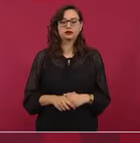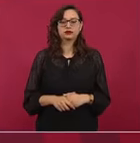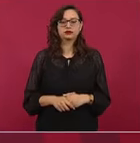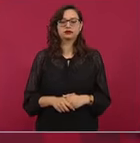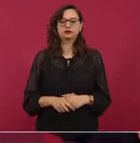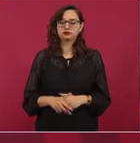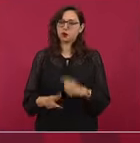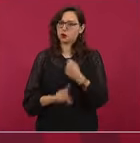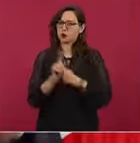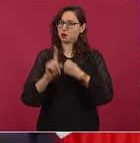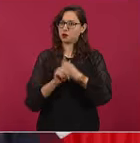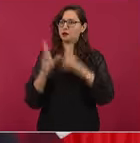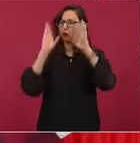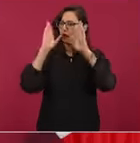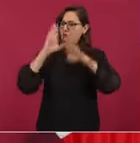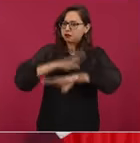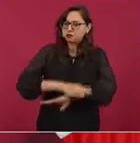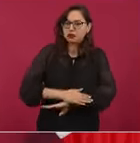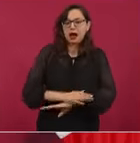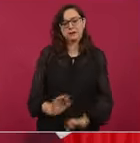se acaben los conflictos.